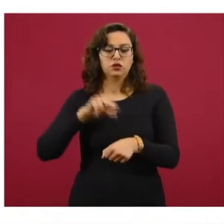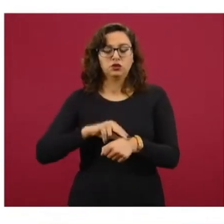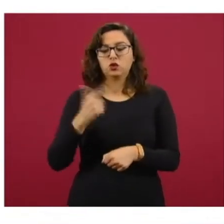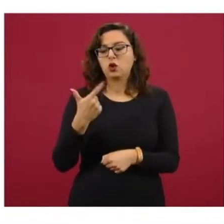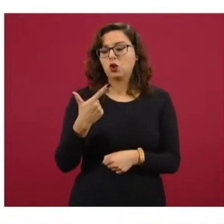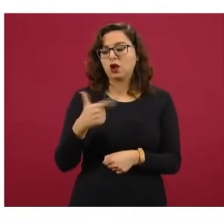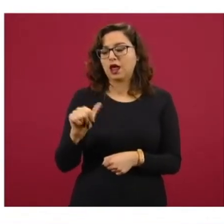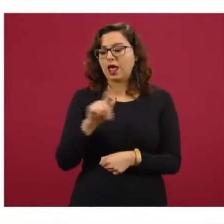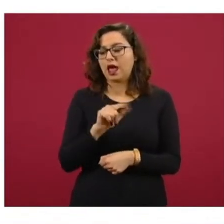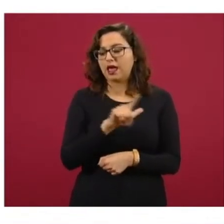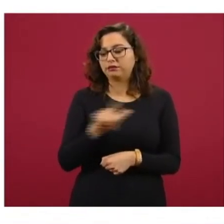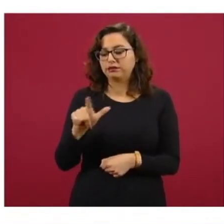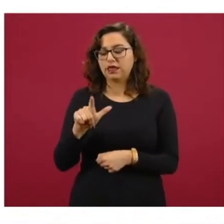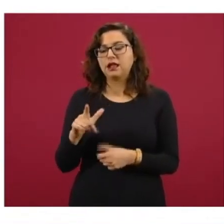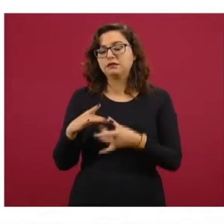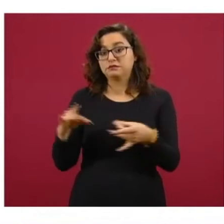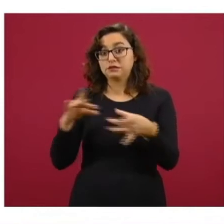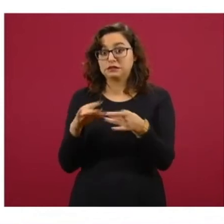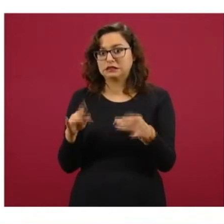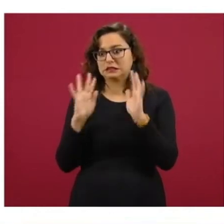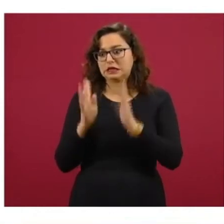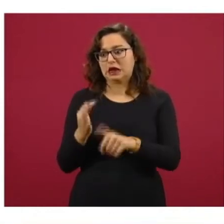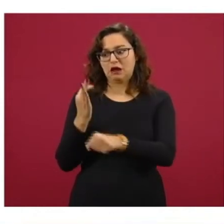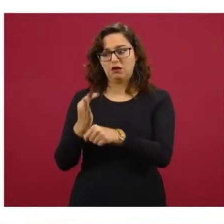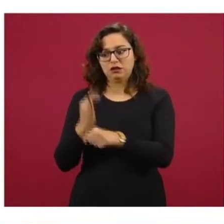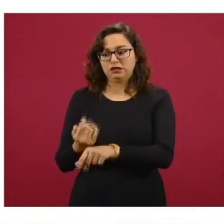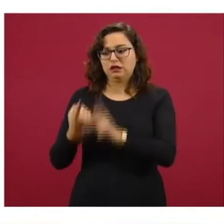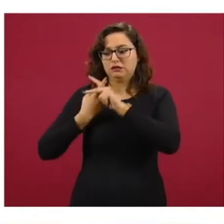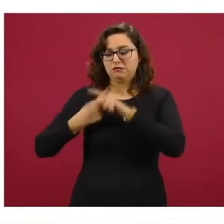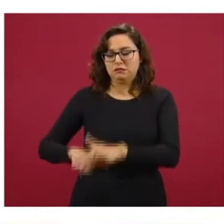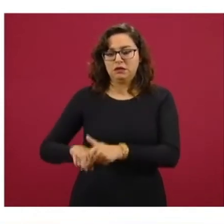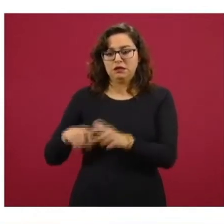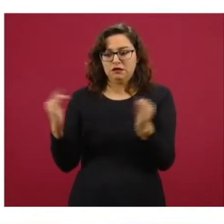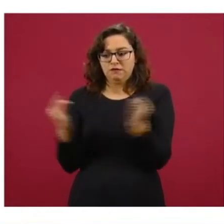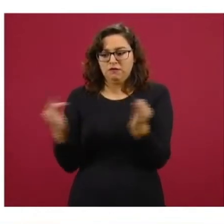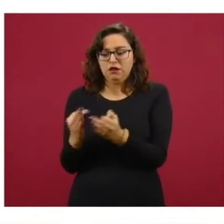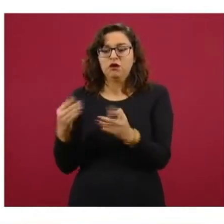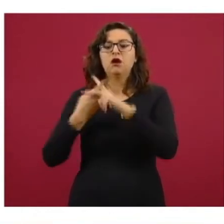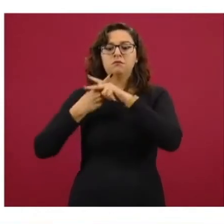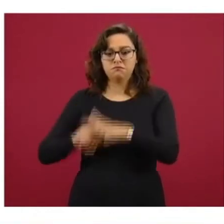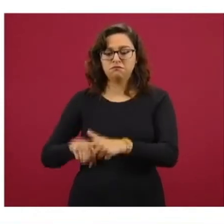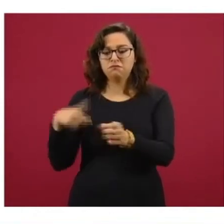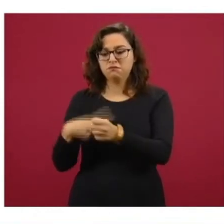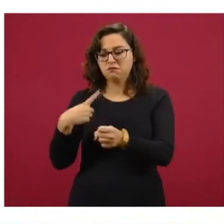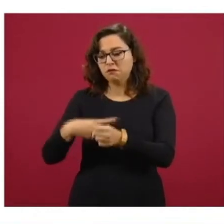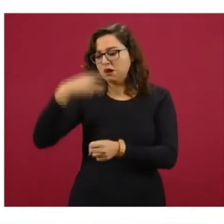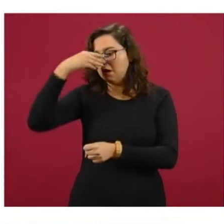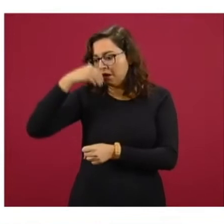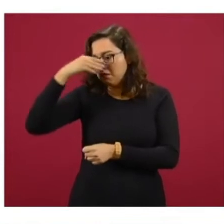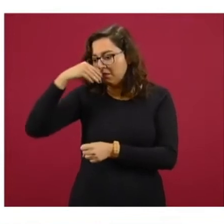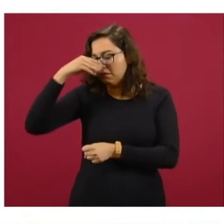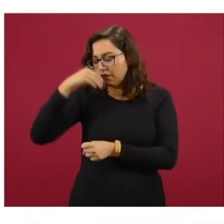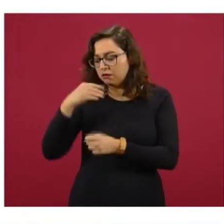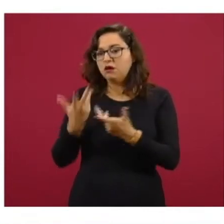ocupar nuestra atención ahora que es la cercanía ya del invierno. Y ahí se